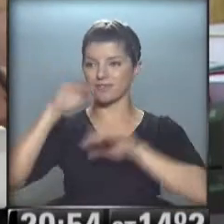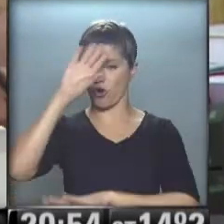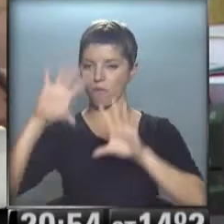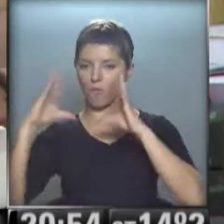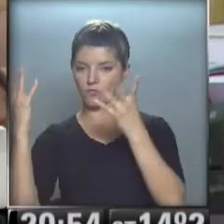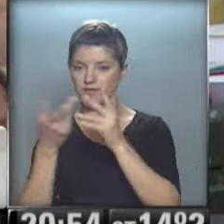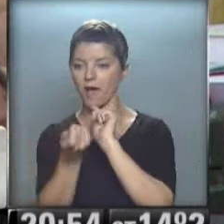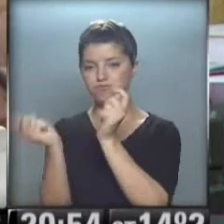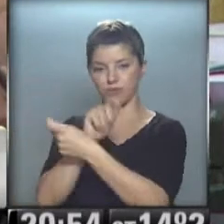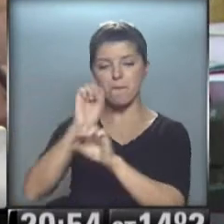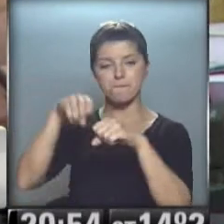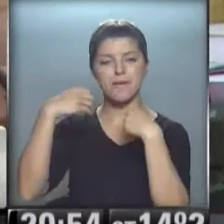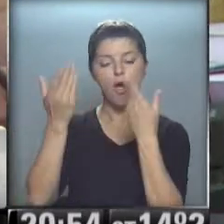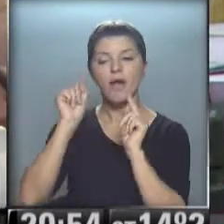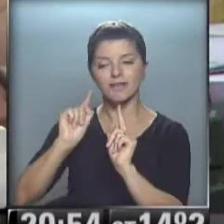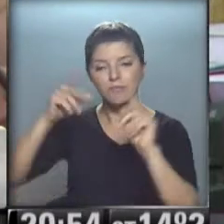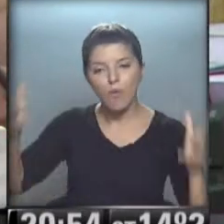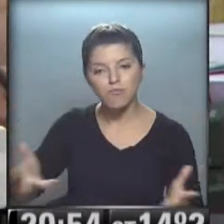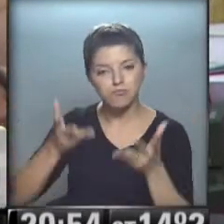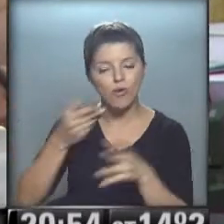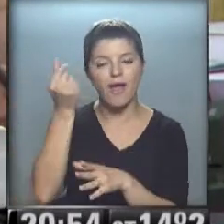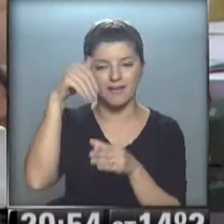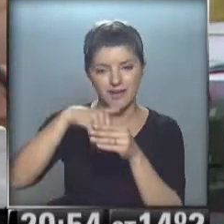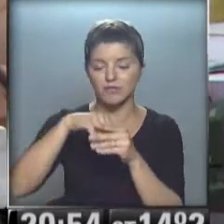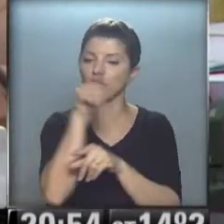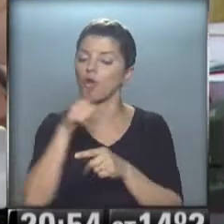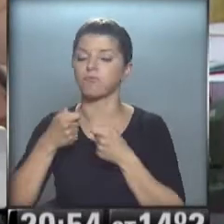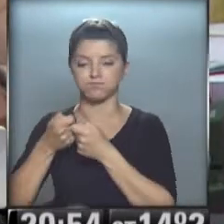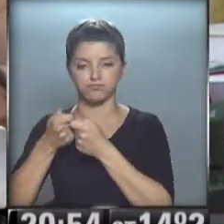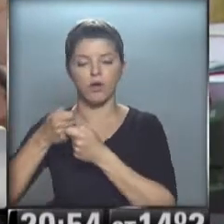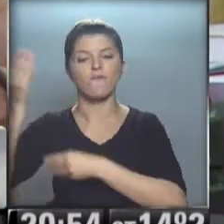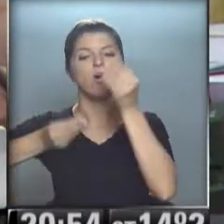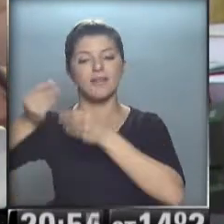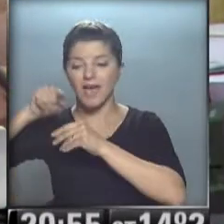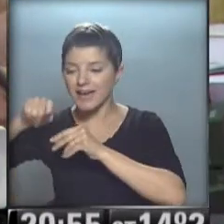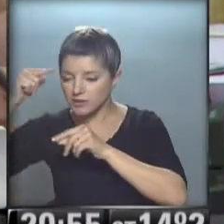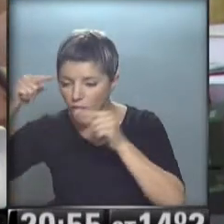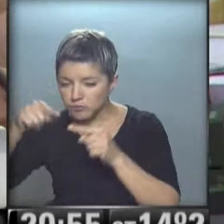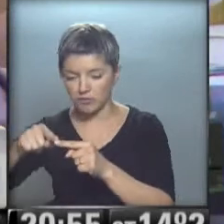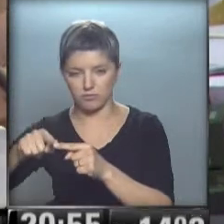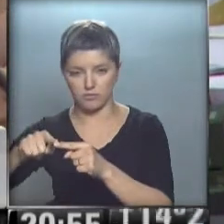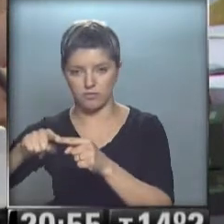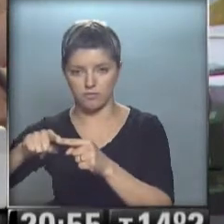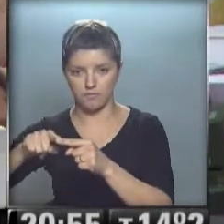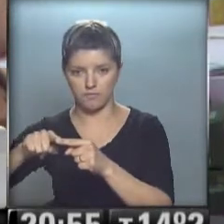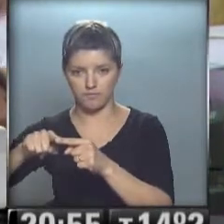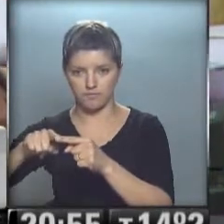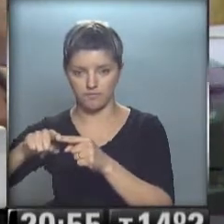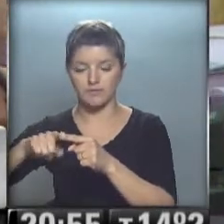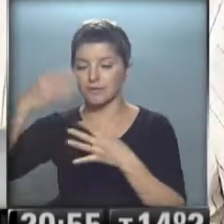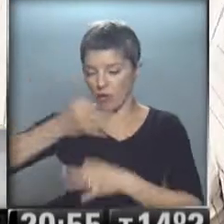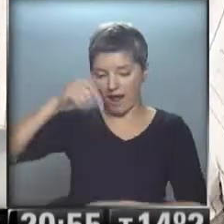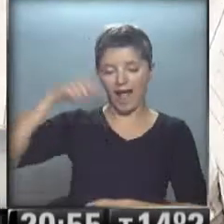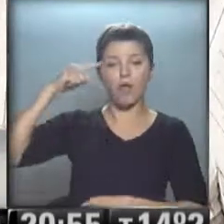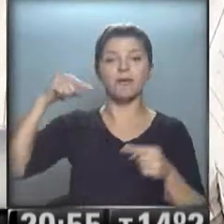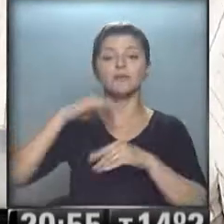la generación de riqueza y no la especulación financiera, cuyo objetivo último y trascendente sea el desarrollo de las